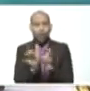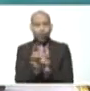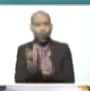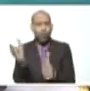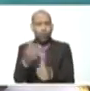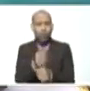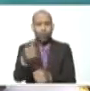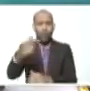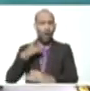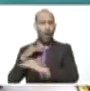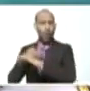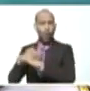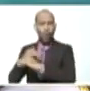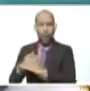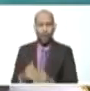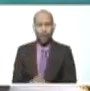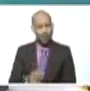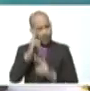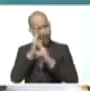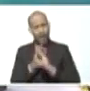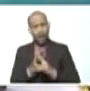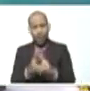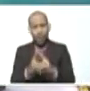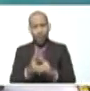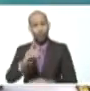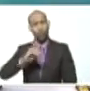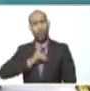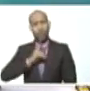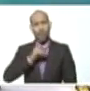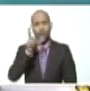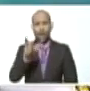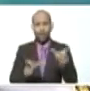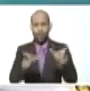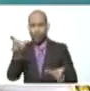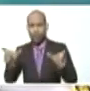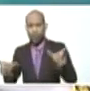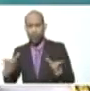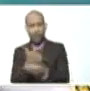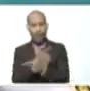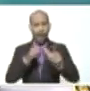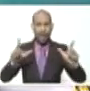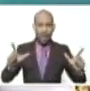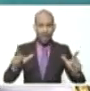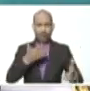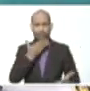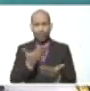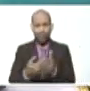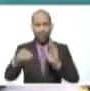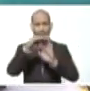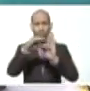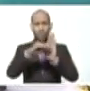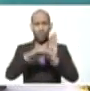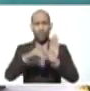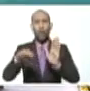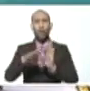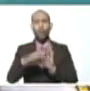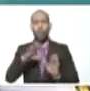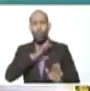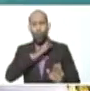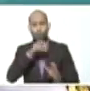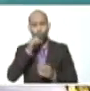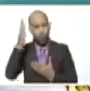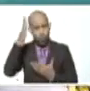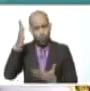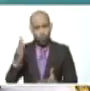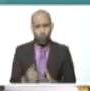identificó. El respeto por la dignidad de las personas y su libertad es un mandamiento divino, y nadie en la